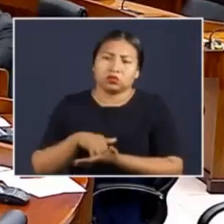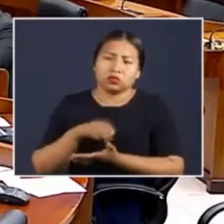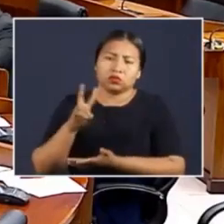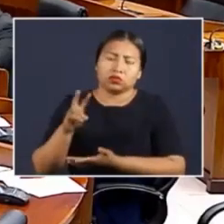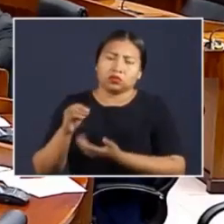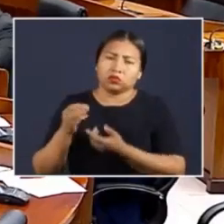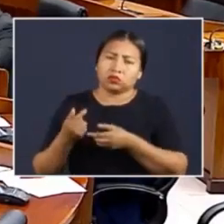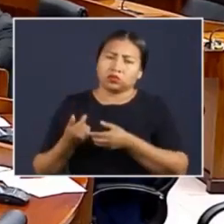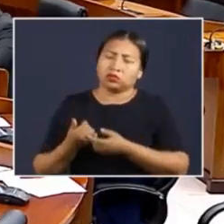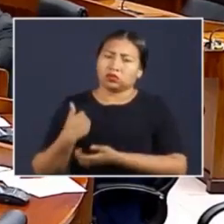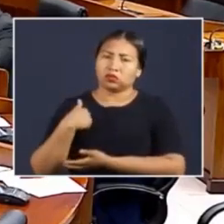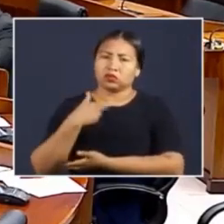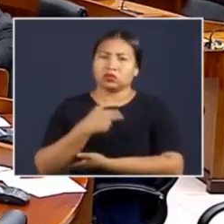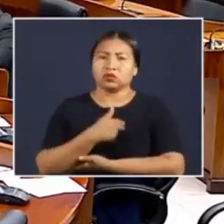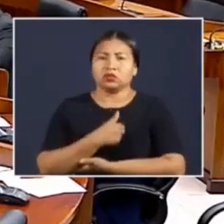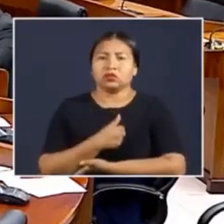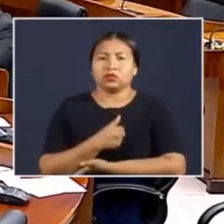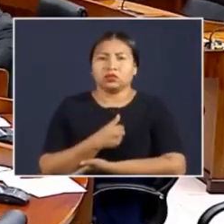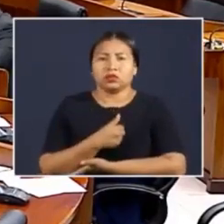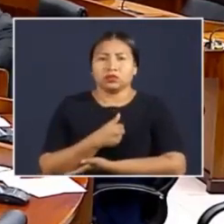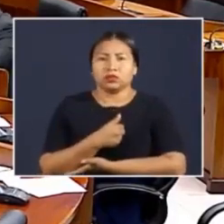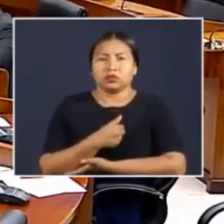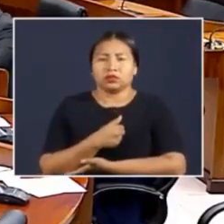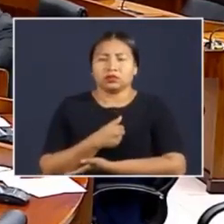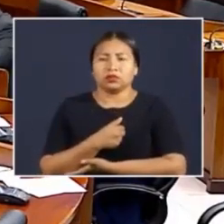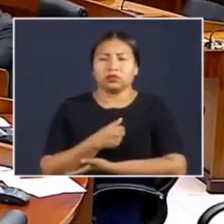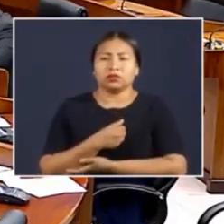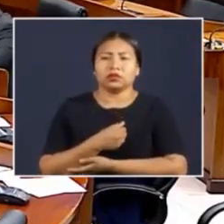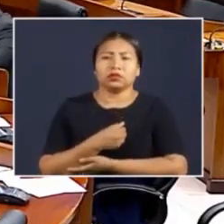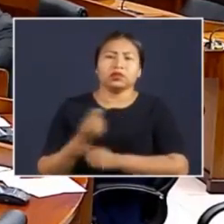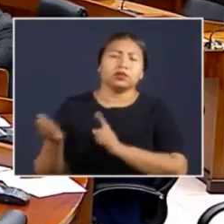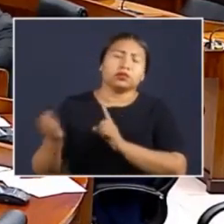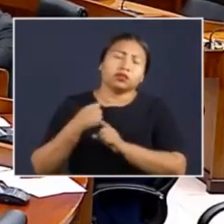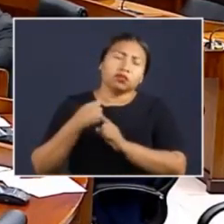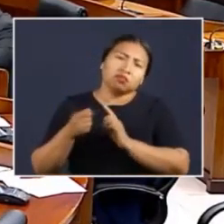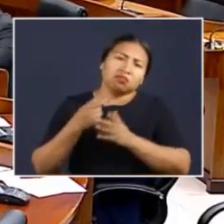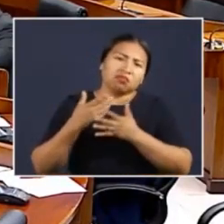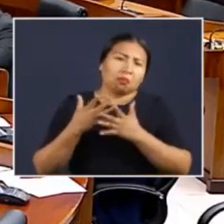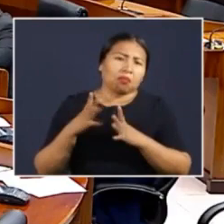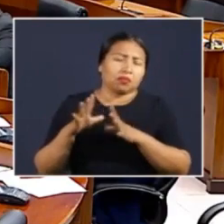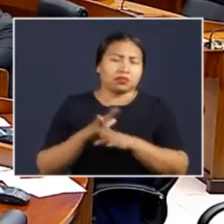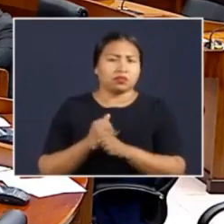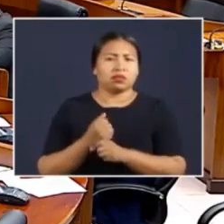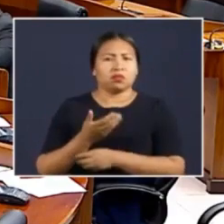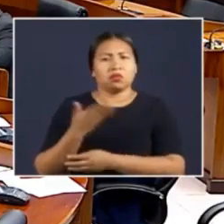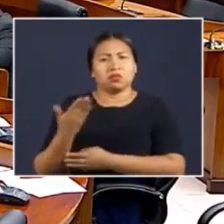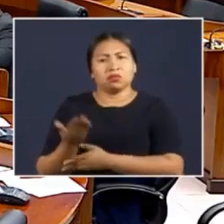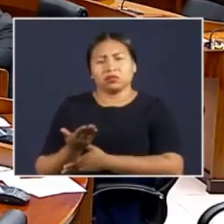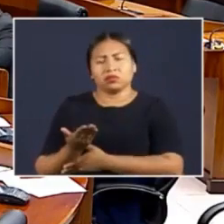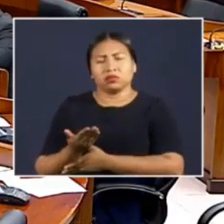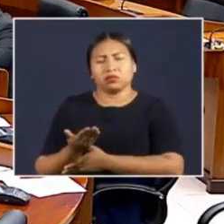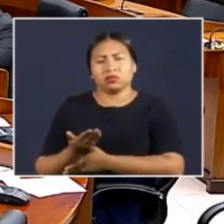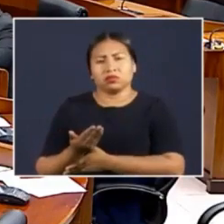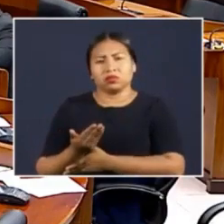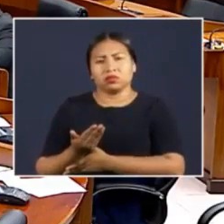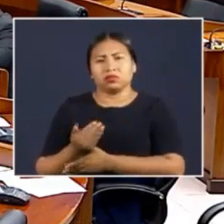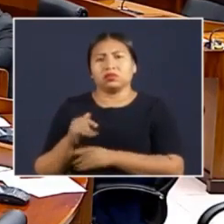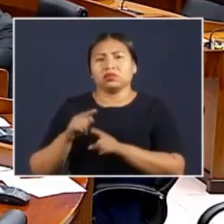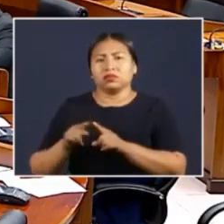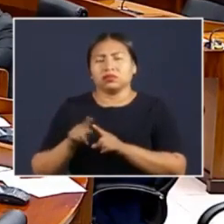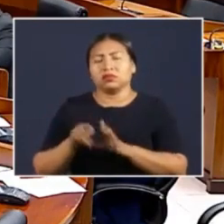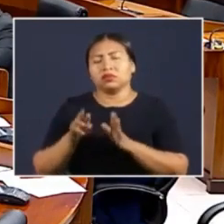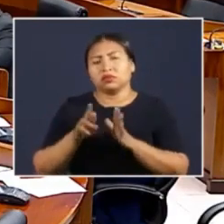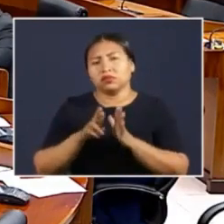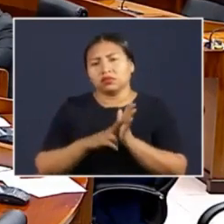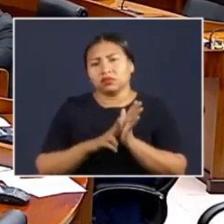personal que era rotado constantemente violando varias normas internacionales a la que